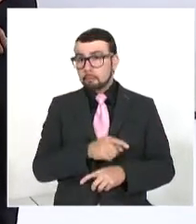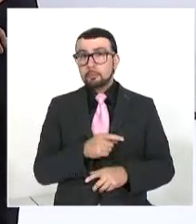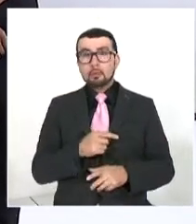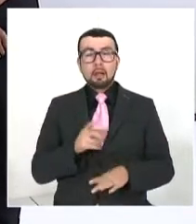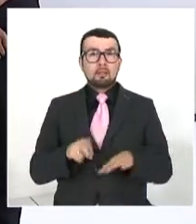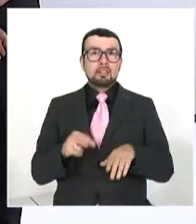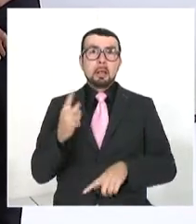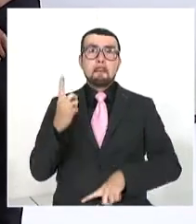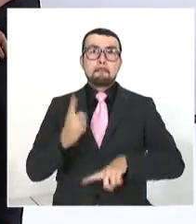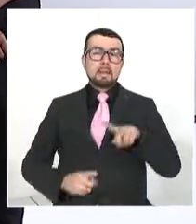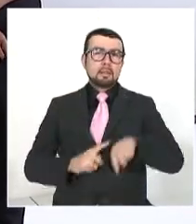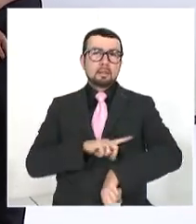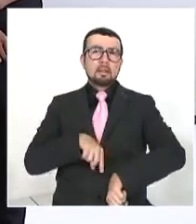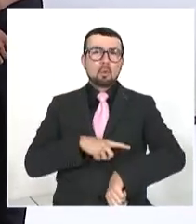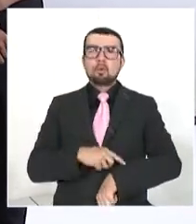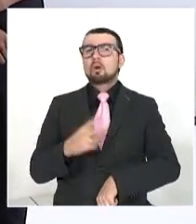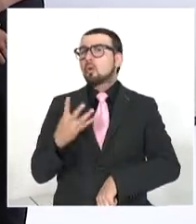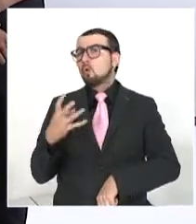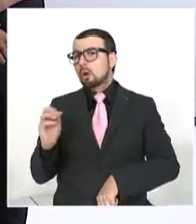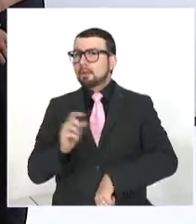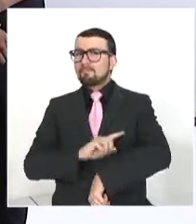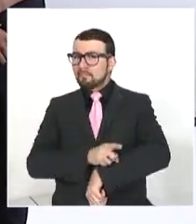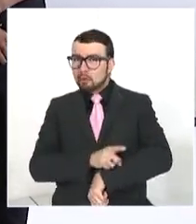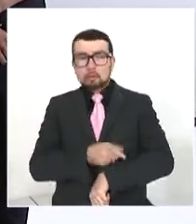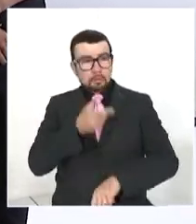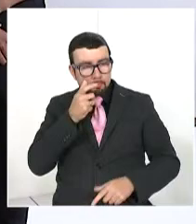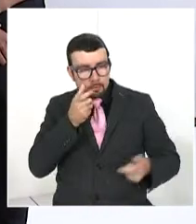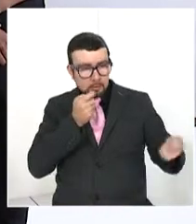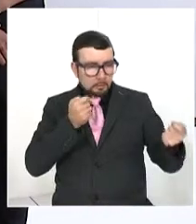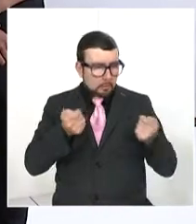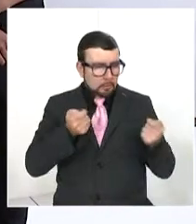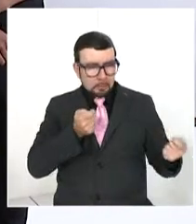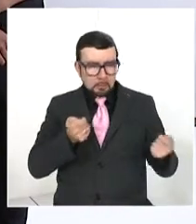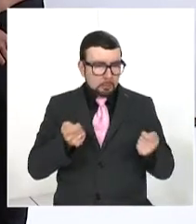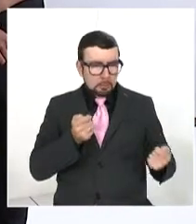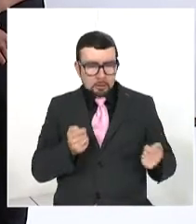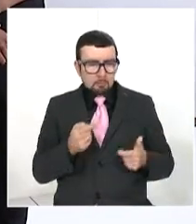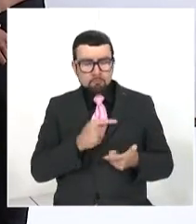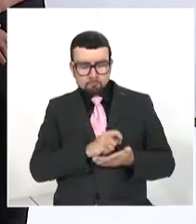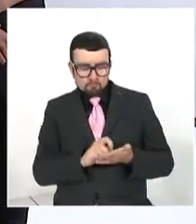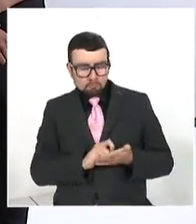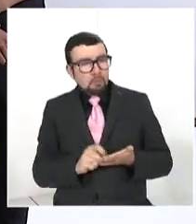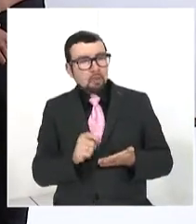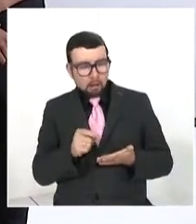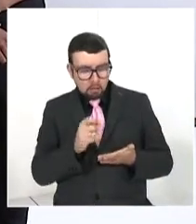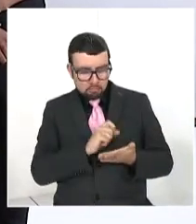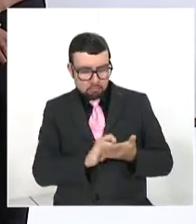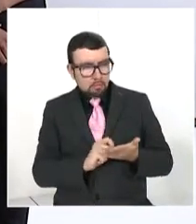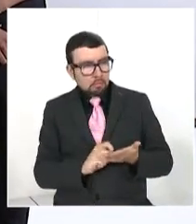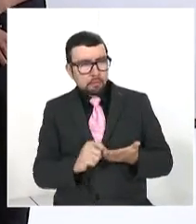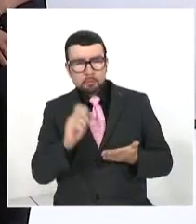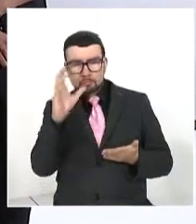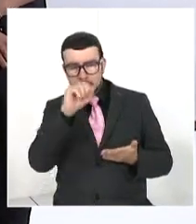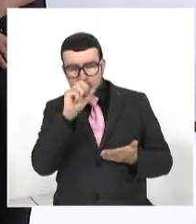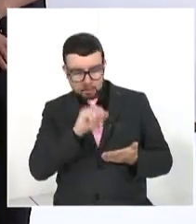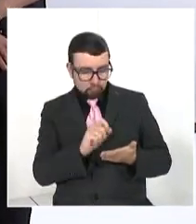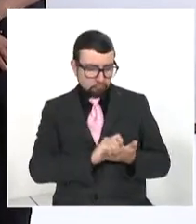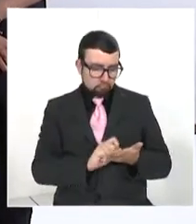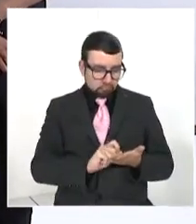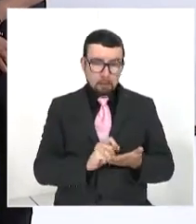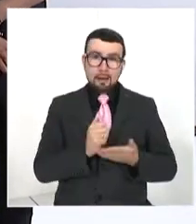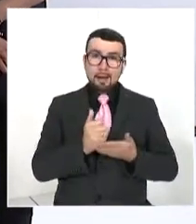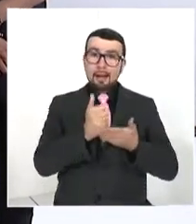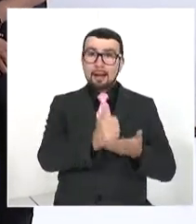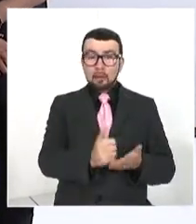media hora, 40 minutos con cada paciente haciendo una evaluación, digamos, puntual que nos permita desarrollar un buen tratamiento.